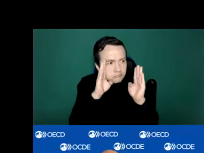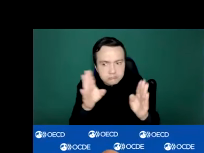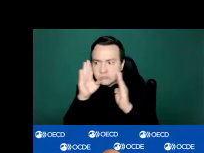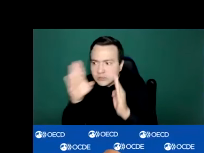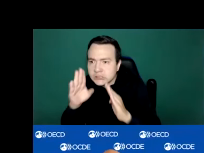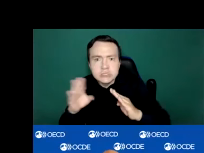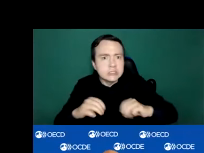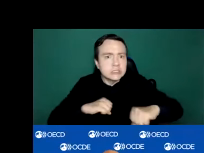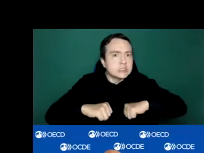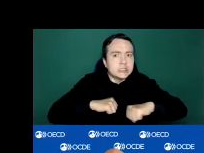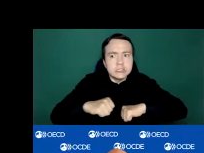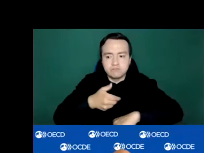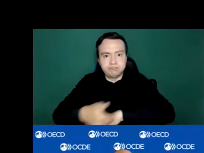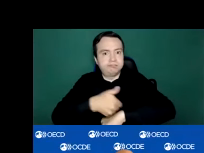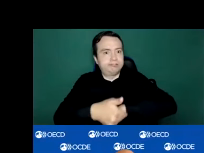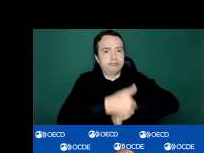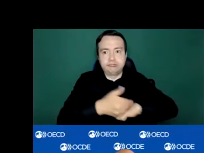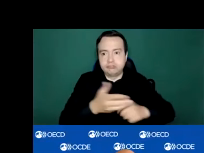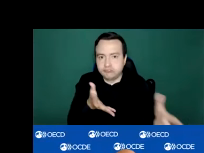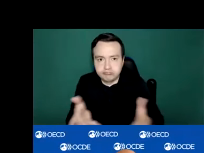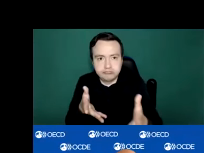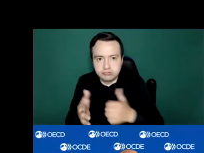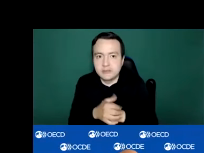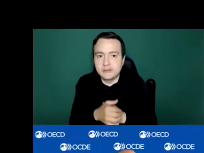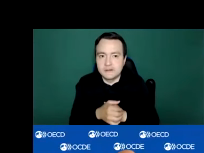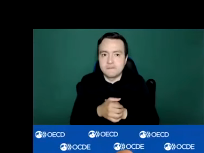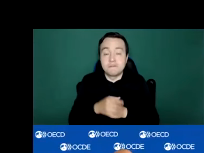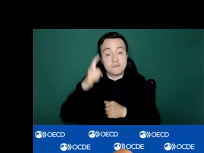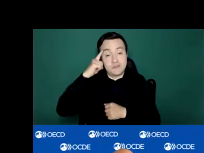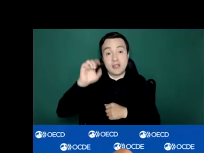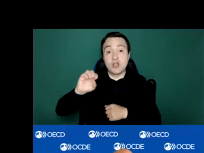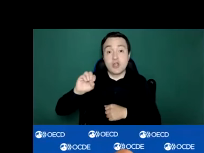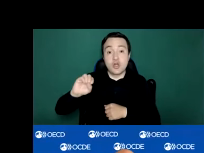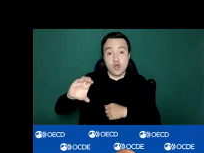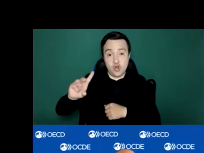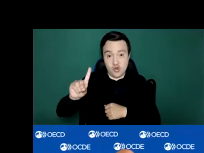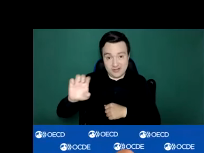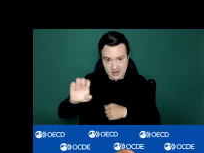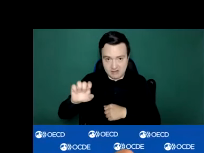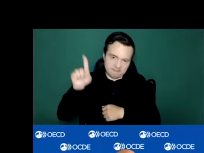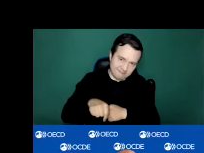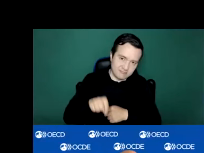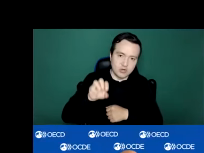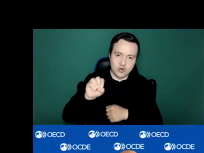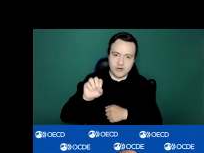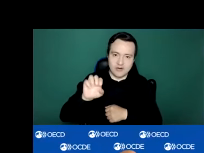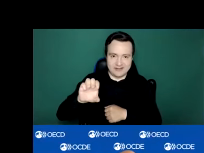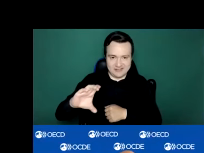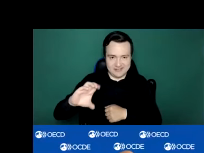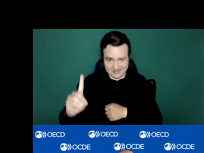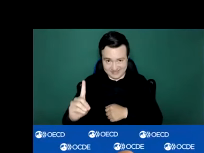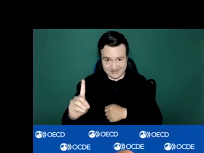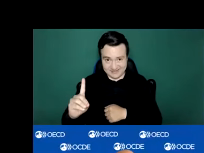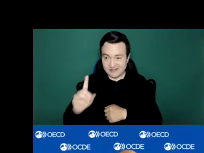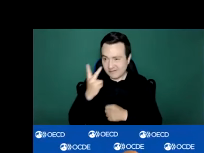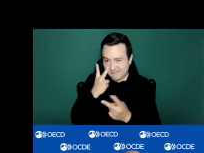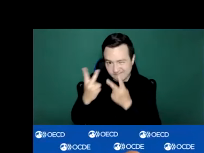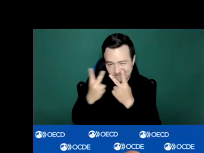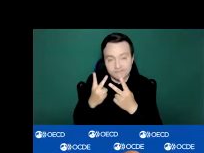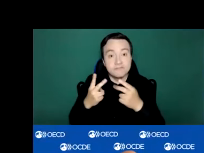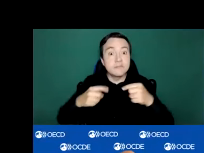aunque estuviéramos analizando los países de la OCDE solamente, lo que vimos fue que con la pandemia de la